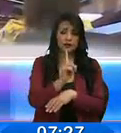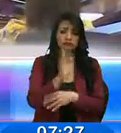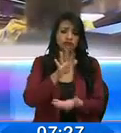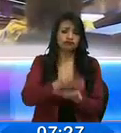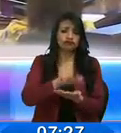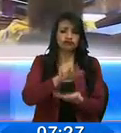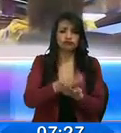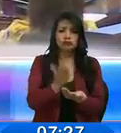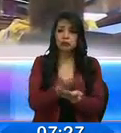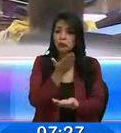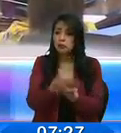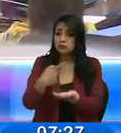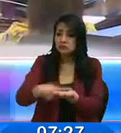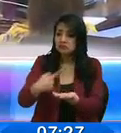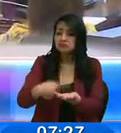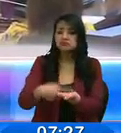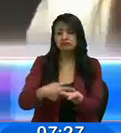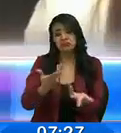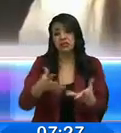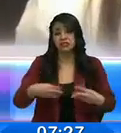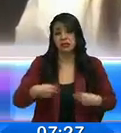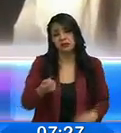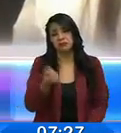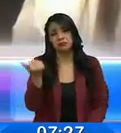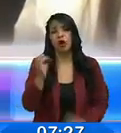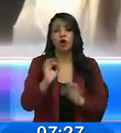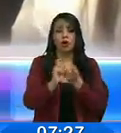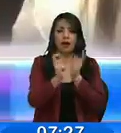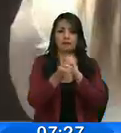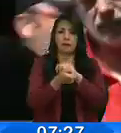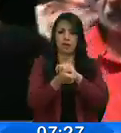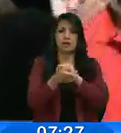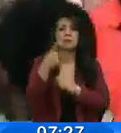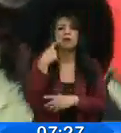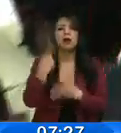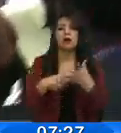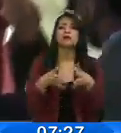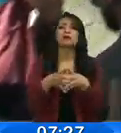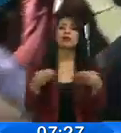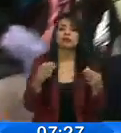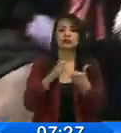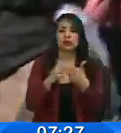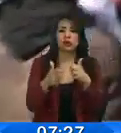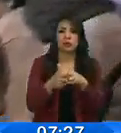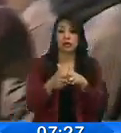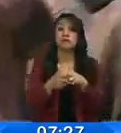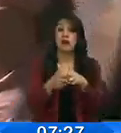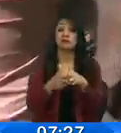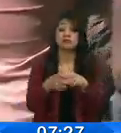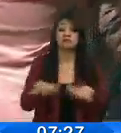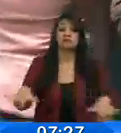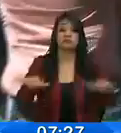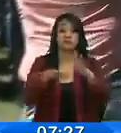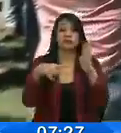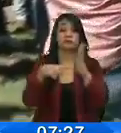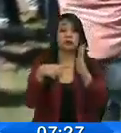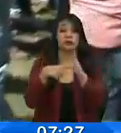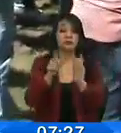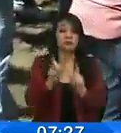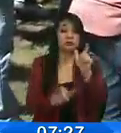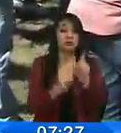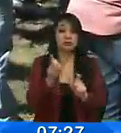a que el impuesto se elimine o se revise. Todo con tal de buscar una salida al problema que ha generado este impuesto a